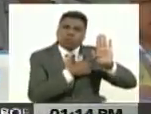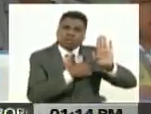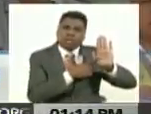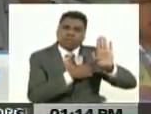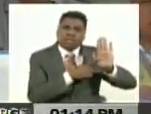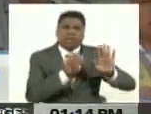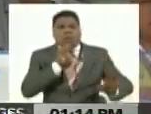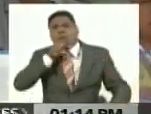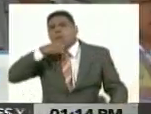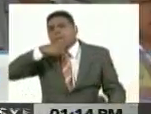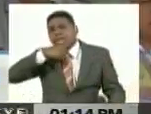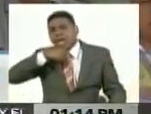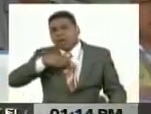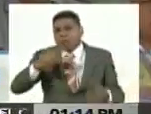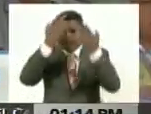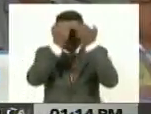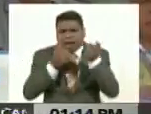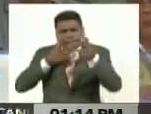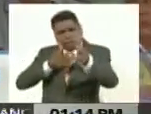guerrilleros de los 60 y de los 70?